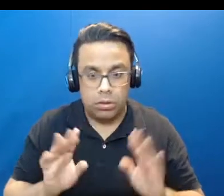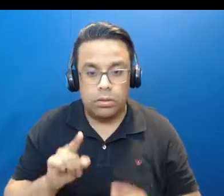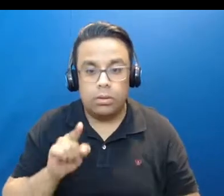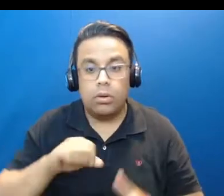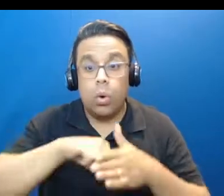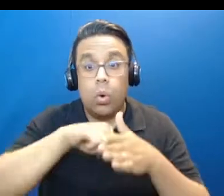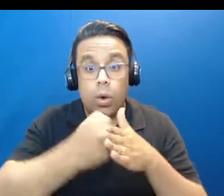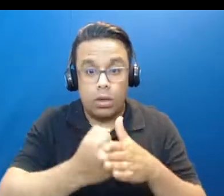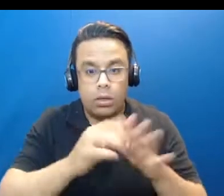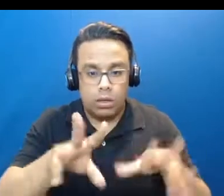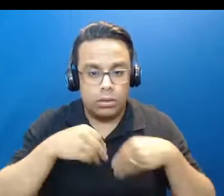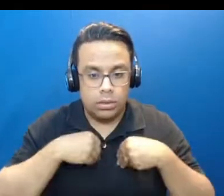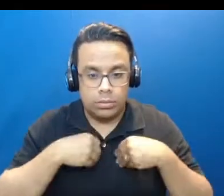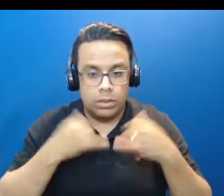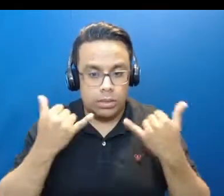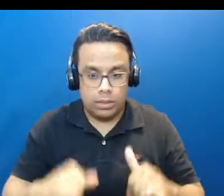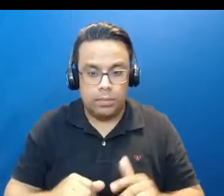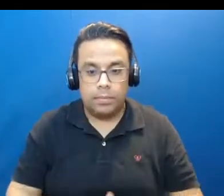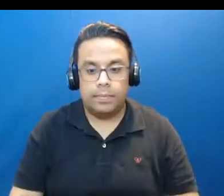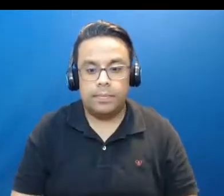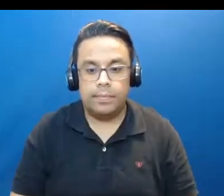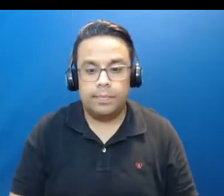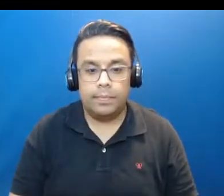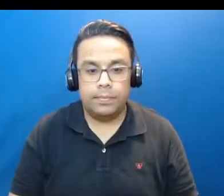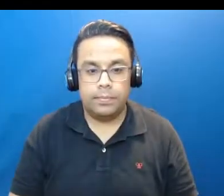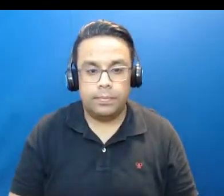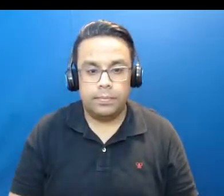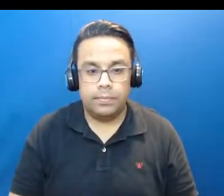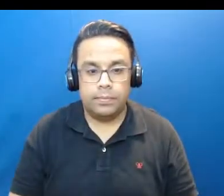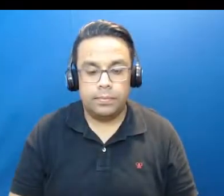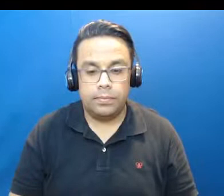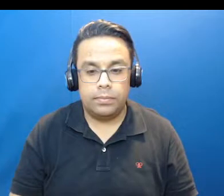y voy a aceptar esos cambios.